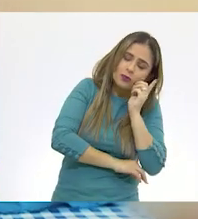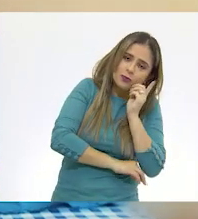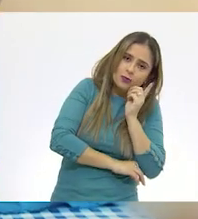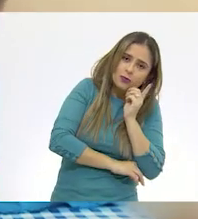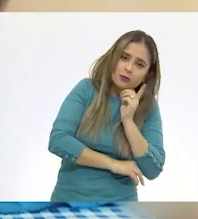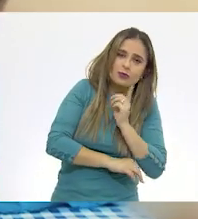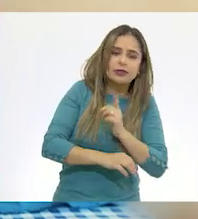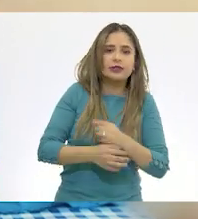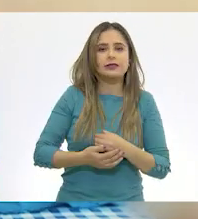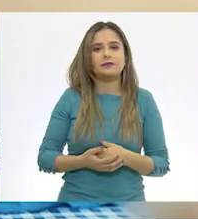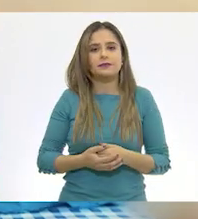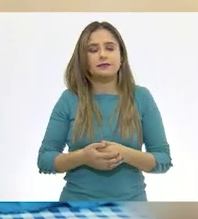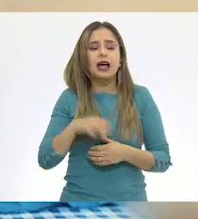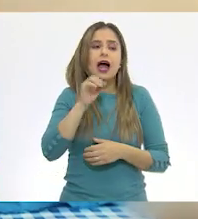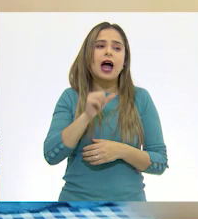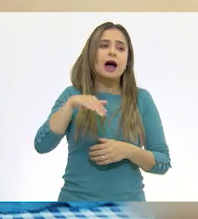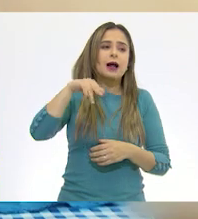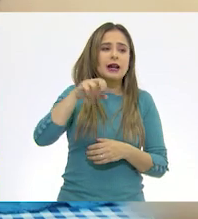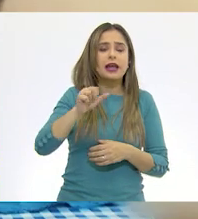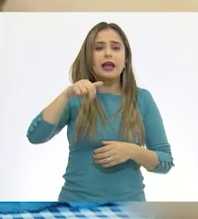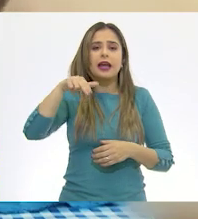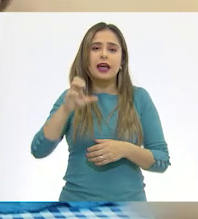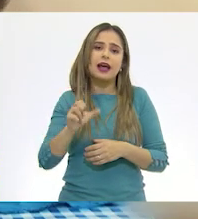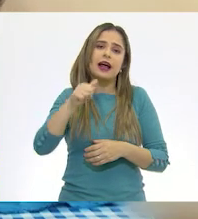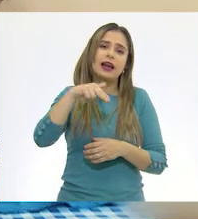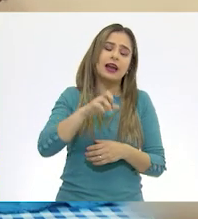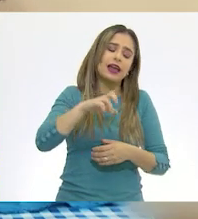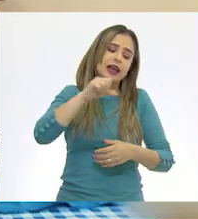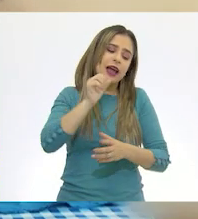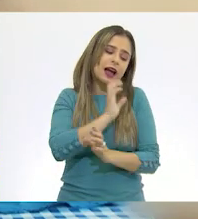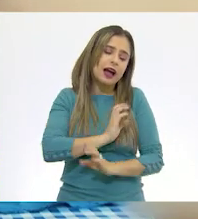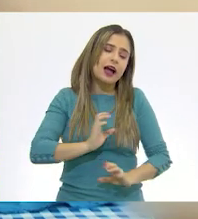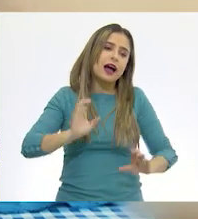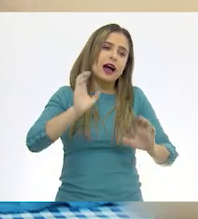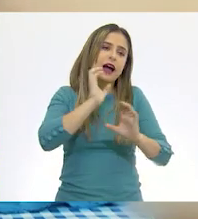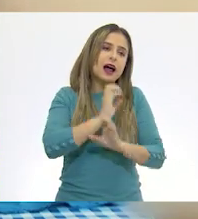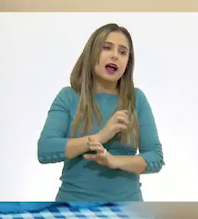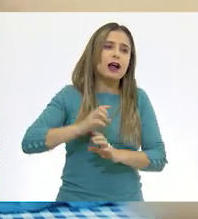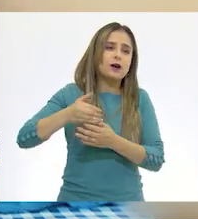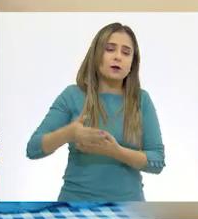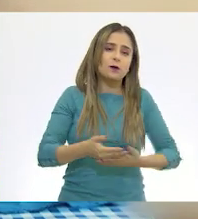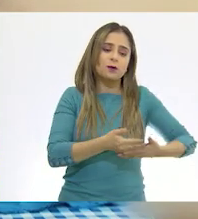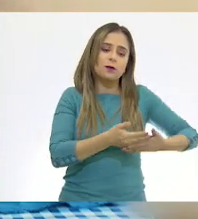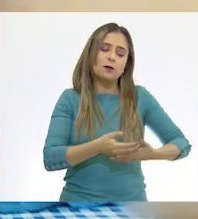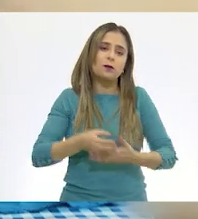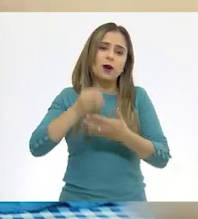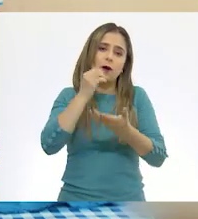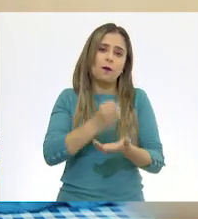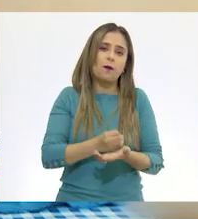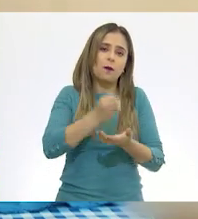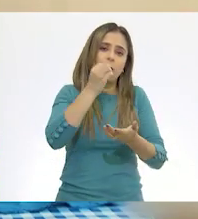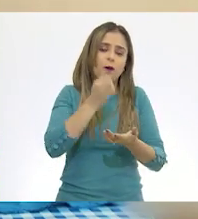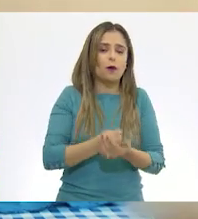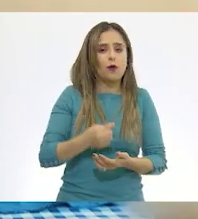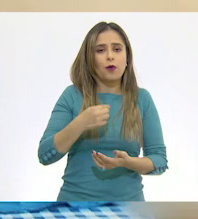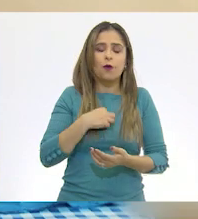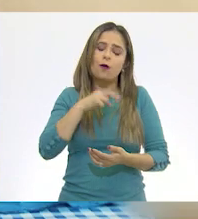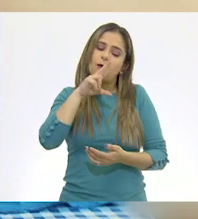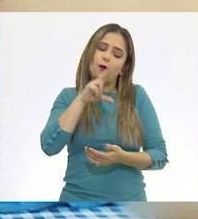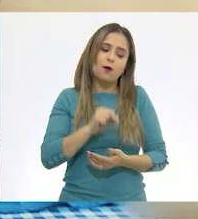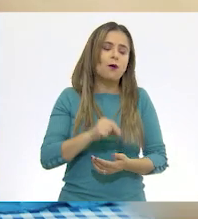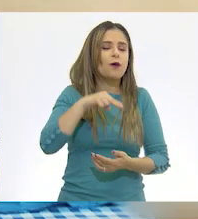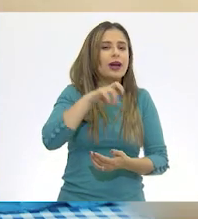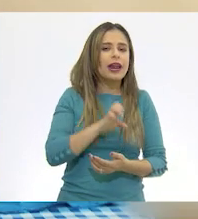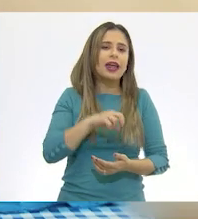Alanea, nea, nea, alanea, nea, no. Mereces cuna de oro, pero esa no la tengo yo. Alanea,